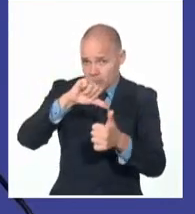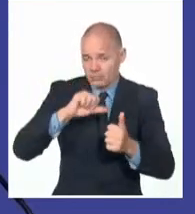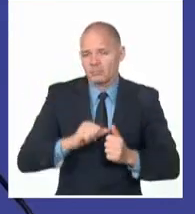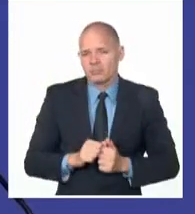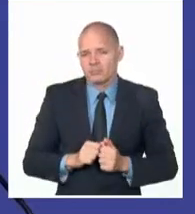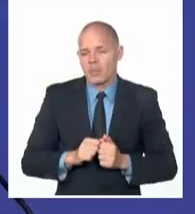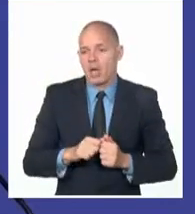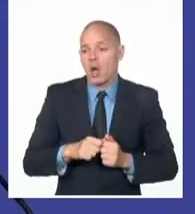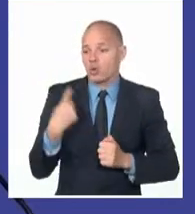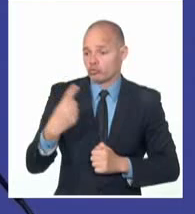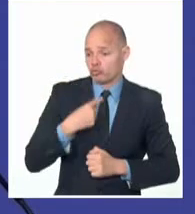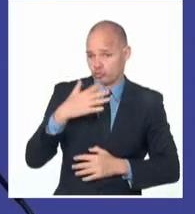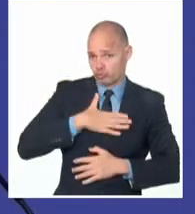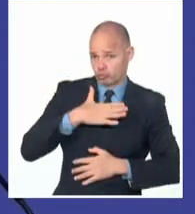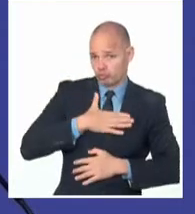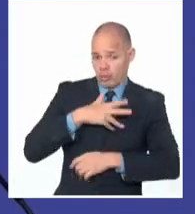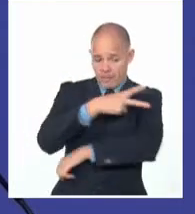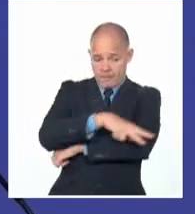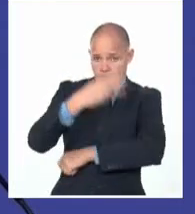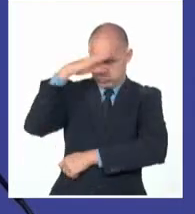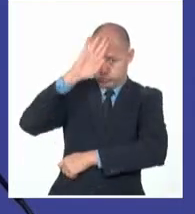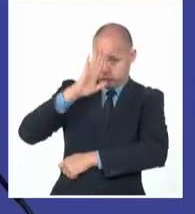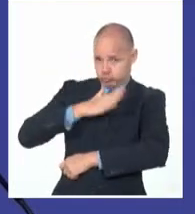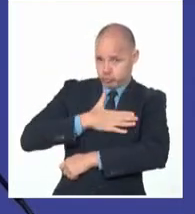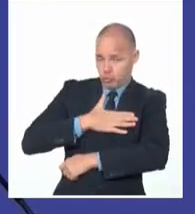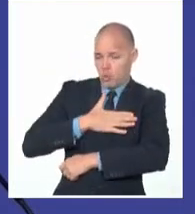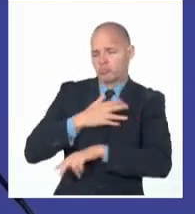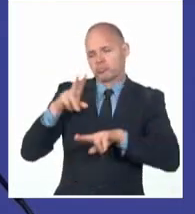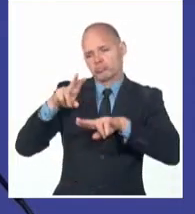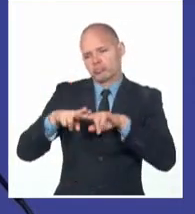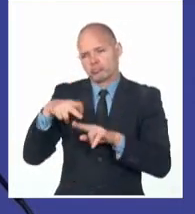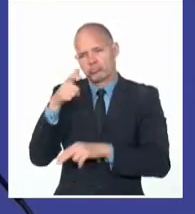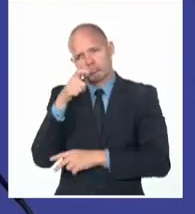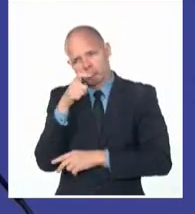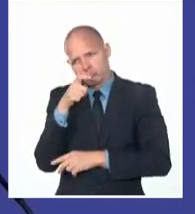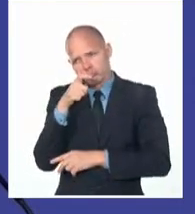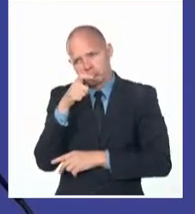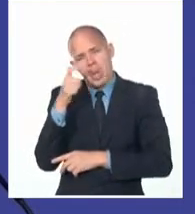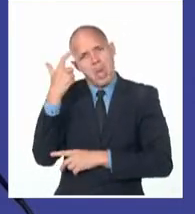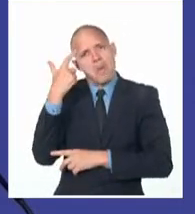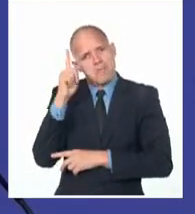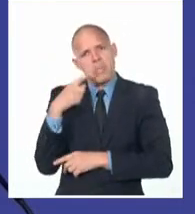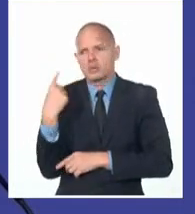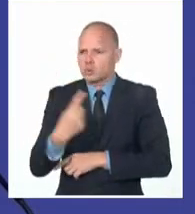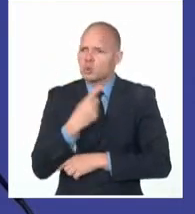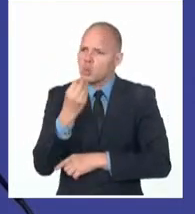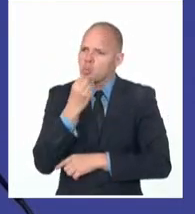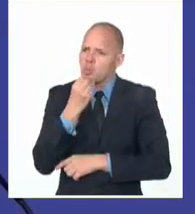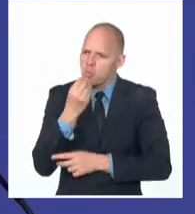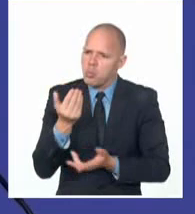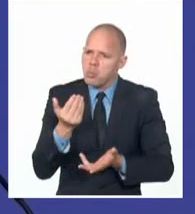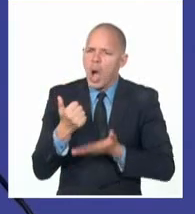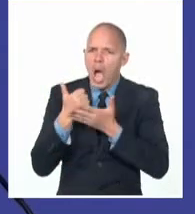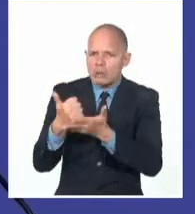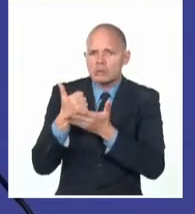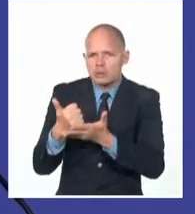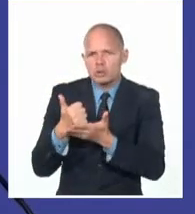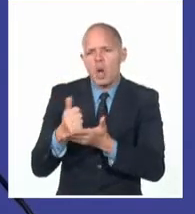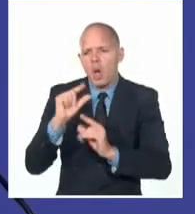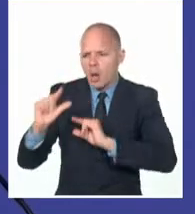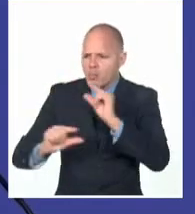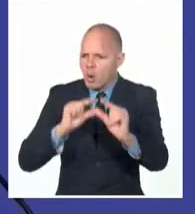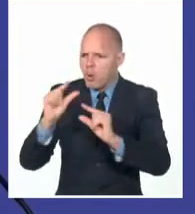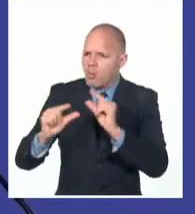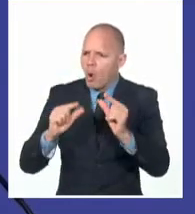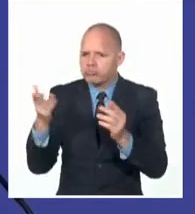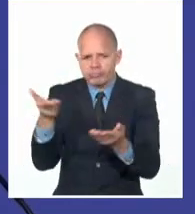Cuba, como Estado observador, puede desempeñar un rol importante en el incremento de los